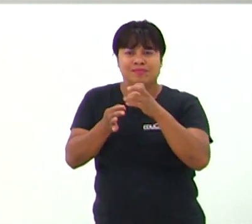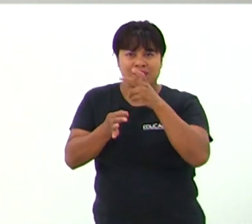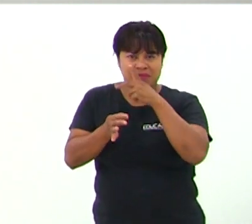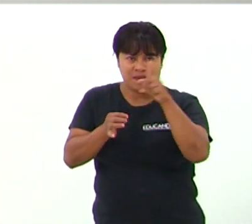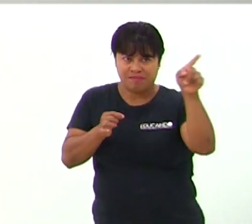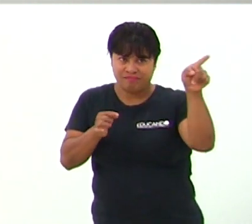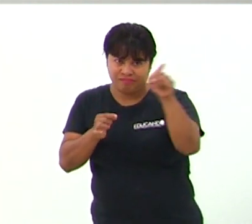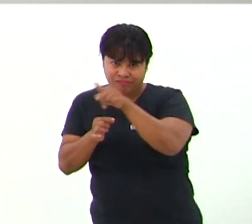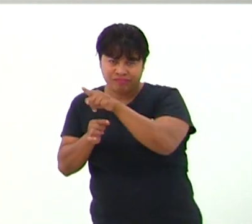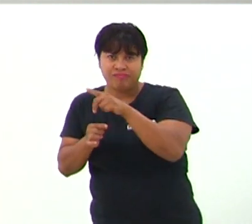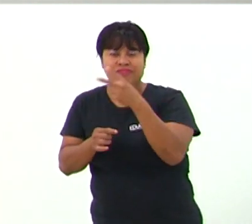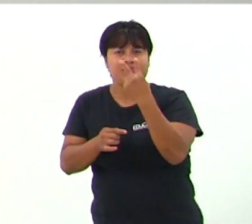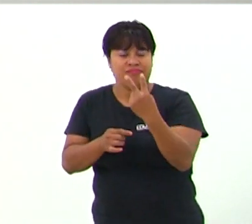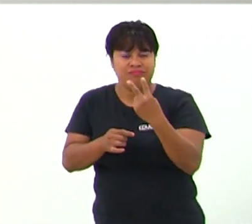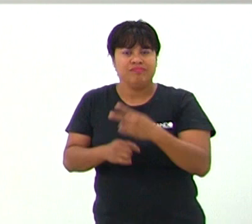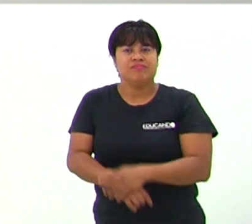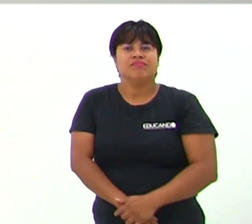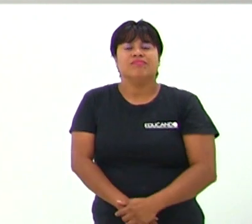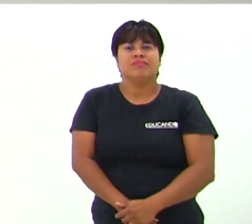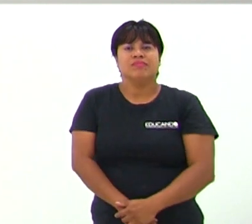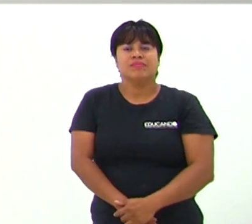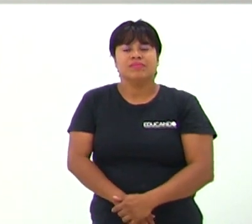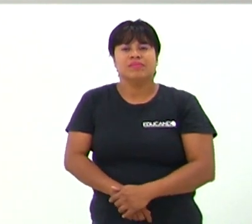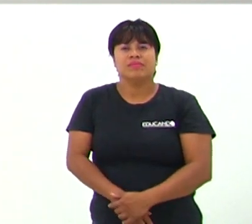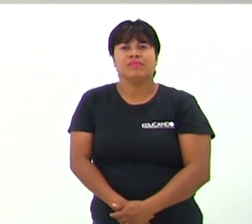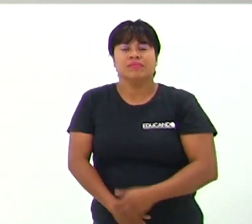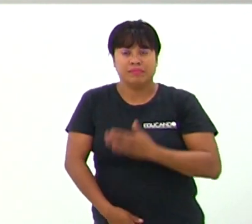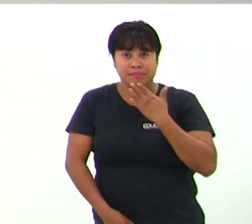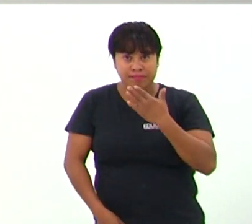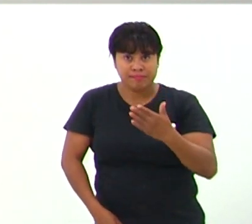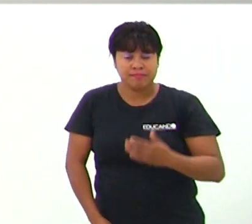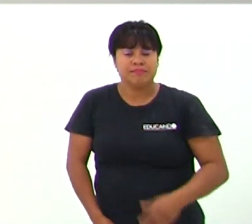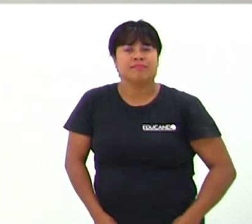de este lado. Ahí está. ¿Bien?